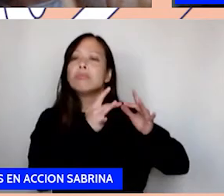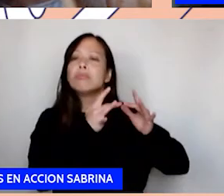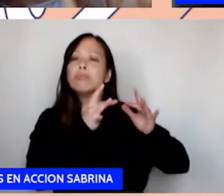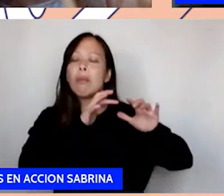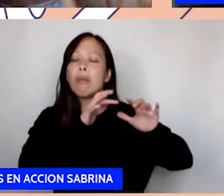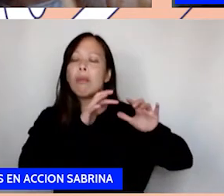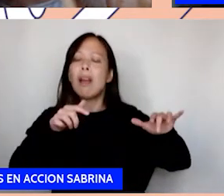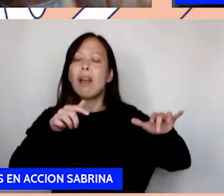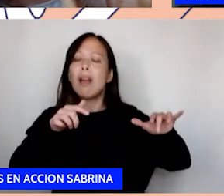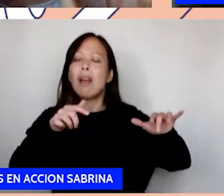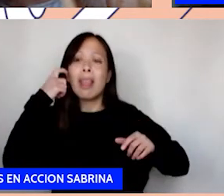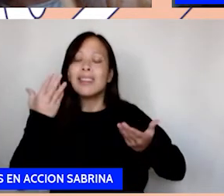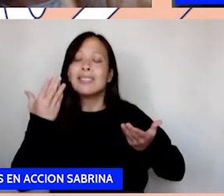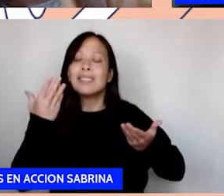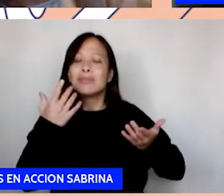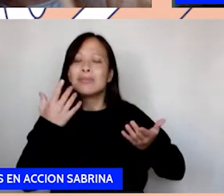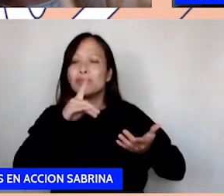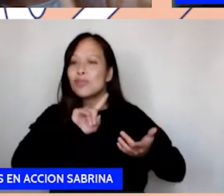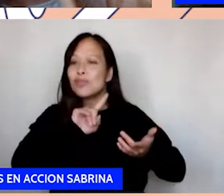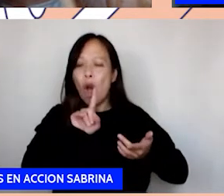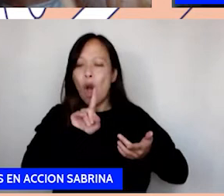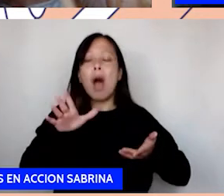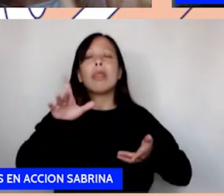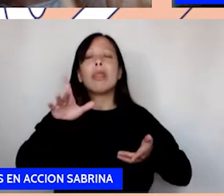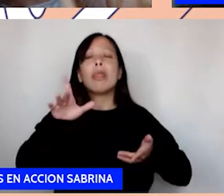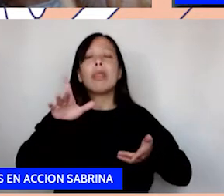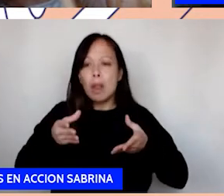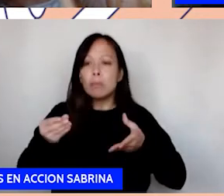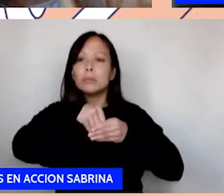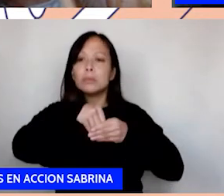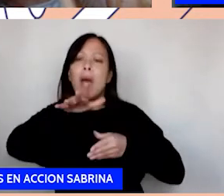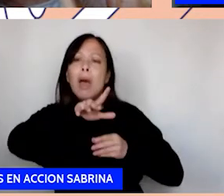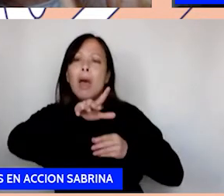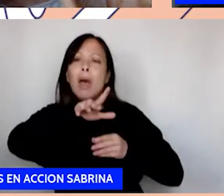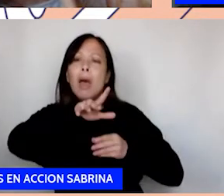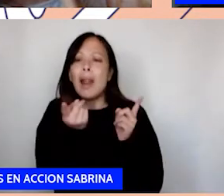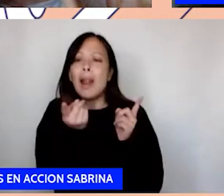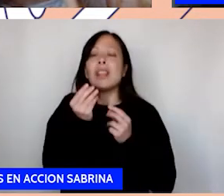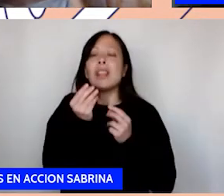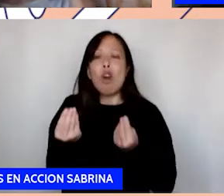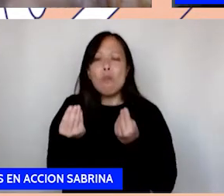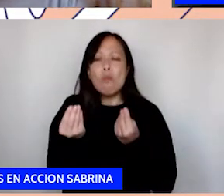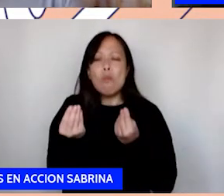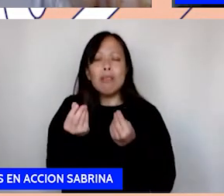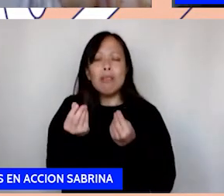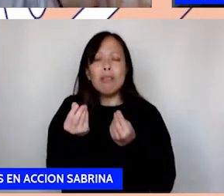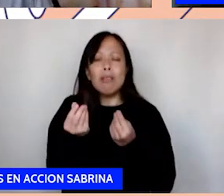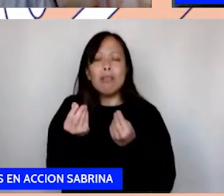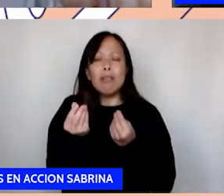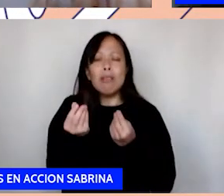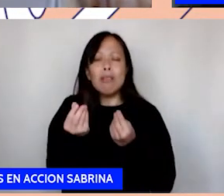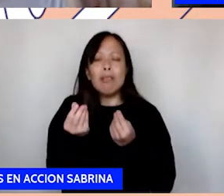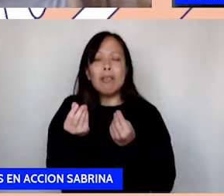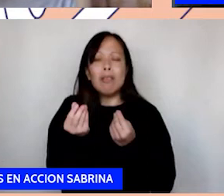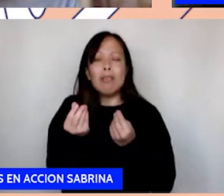que se generan en la comunidad de tecnologías, ¿no? Sí, entonces, sí. ¿Y me permites interrumpirte un segundo? Además,